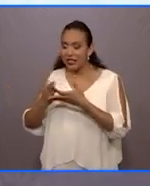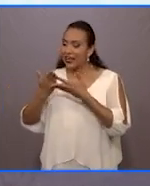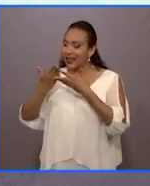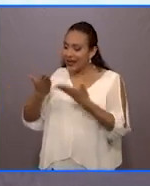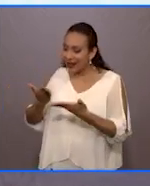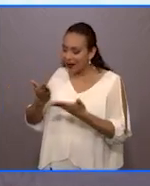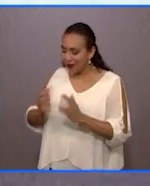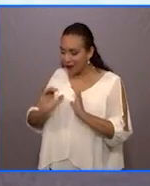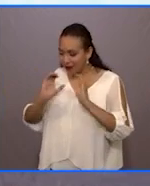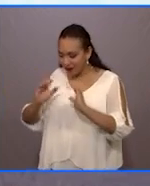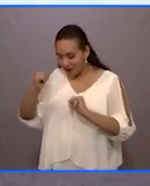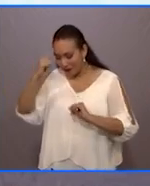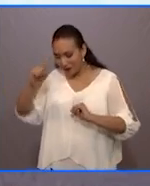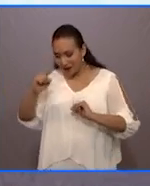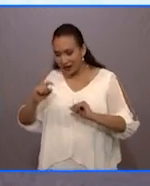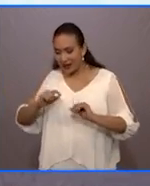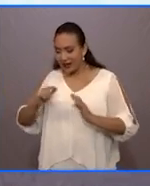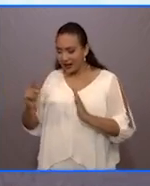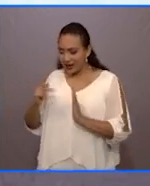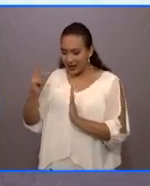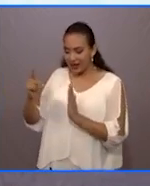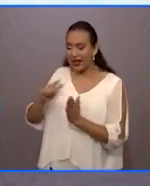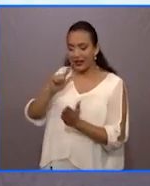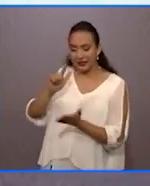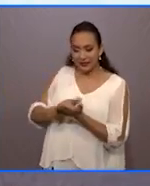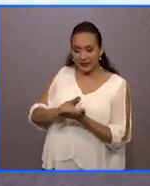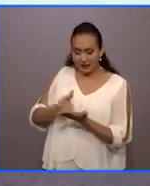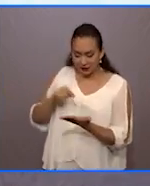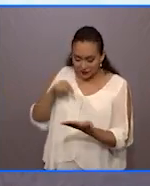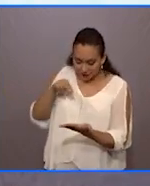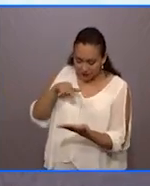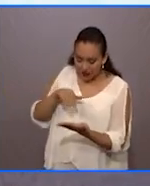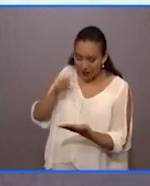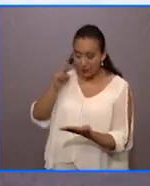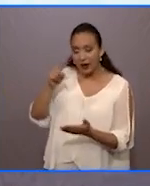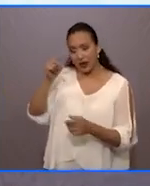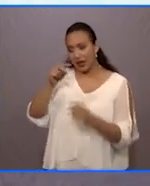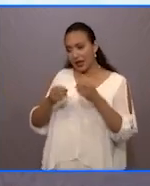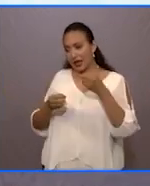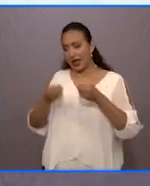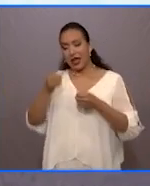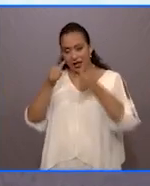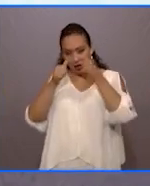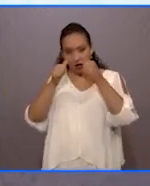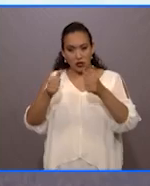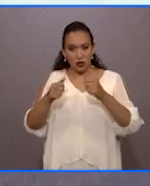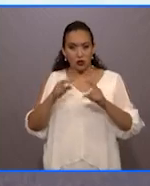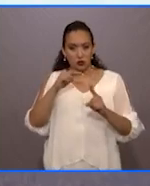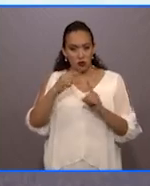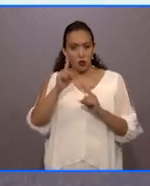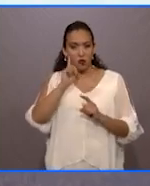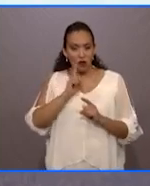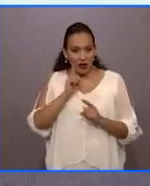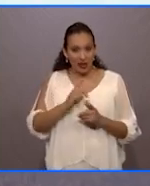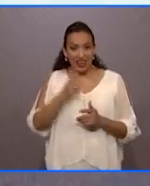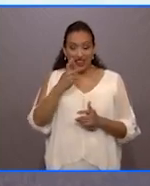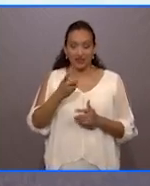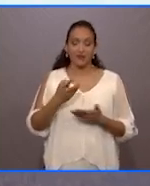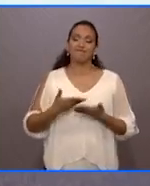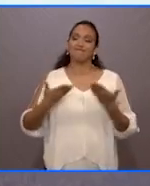letras pequeñas de las políticas de género, como en el tema electoral, que creo que siguen las siguientes batallas de